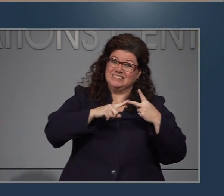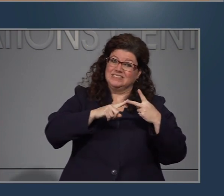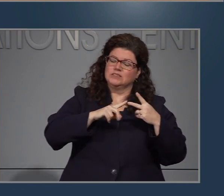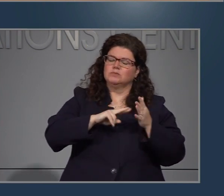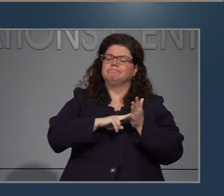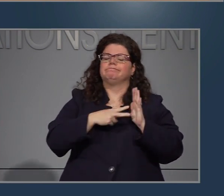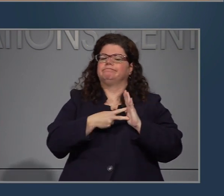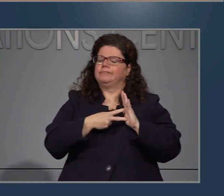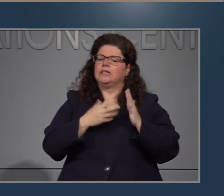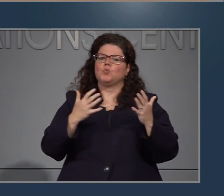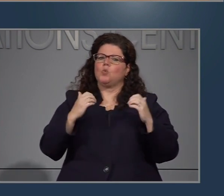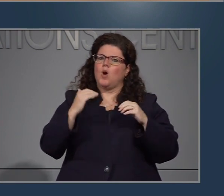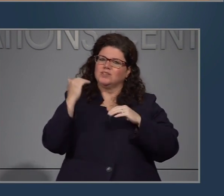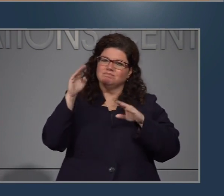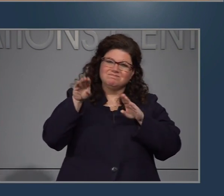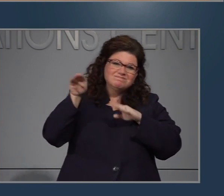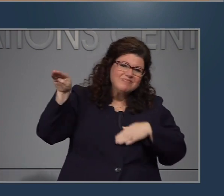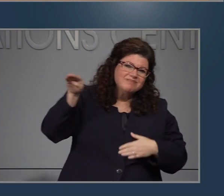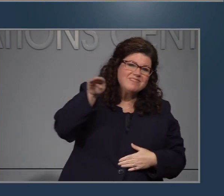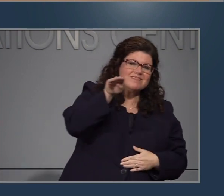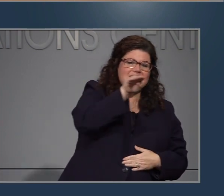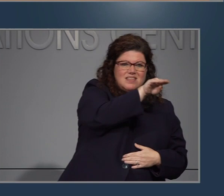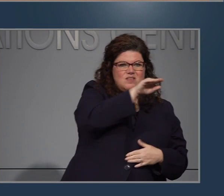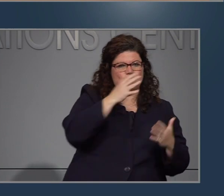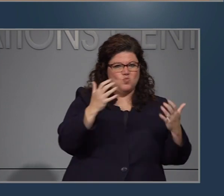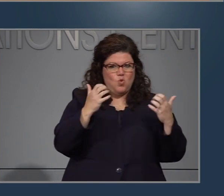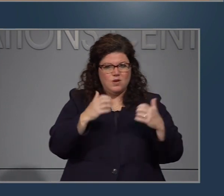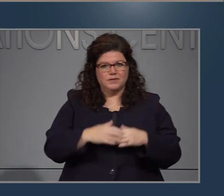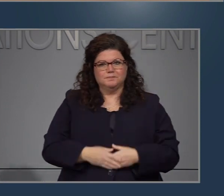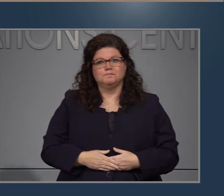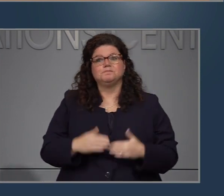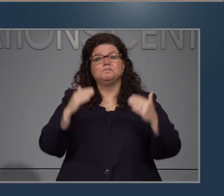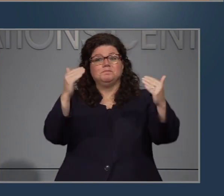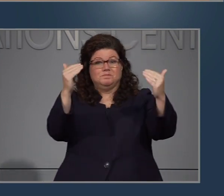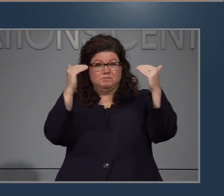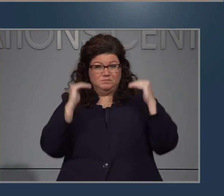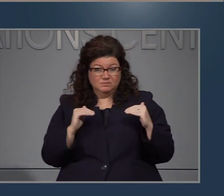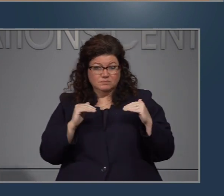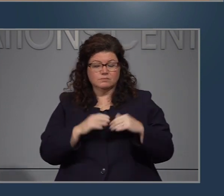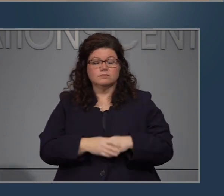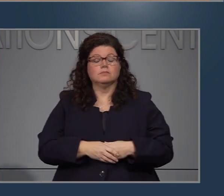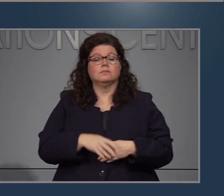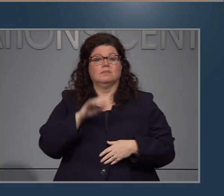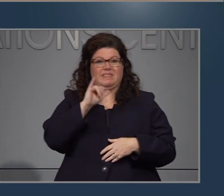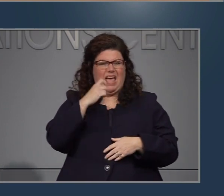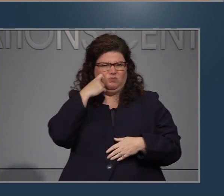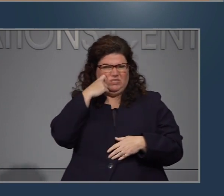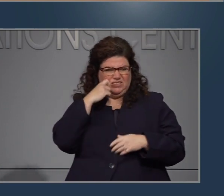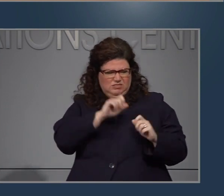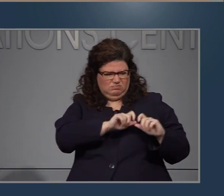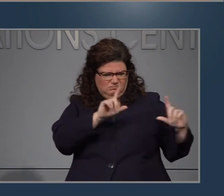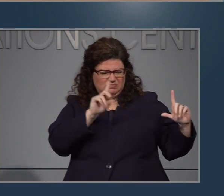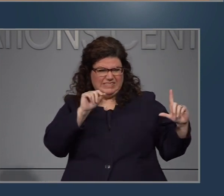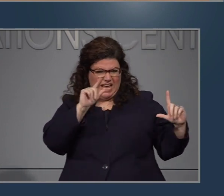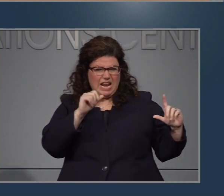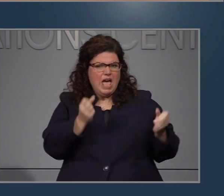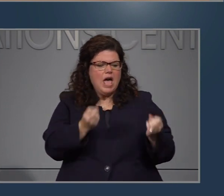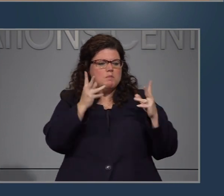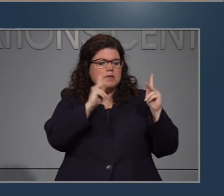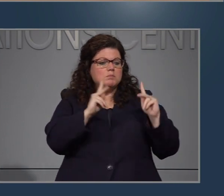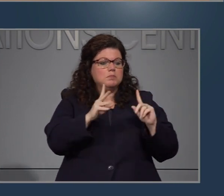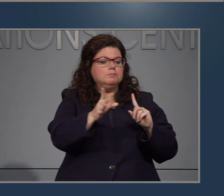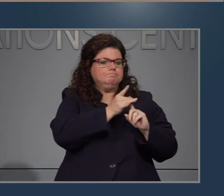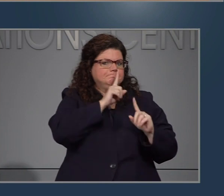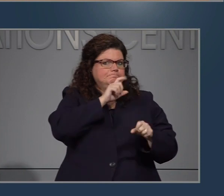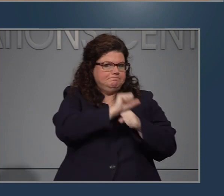casos, 1,721, y queremos que se estabilice. La siguiente gráfica muestra exactamente los mismos datos